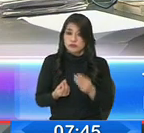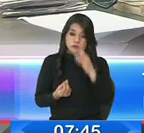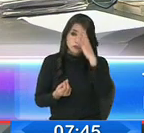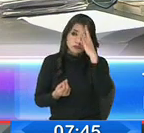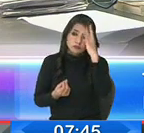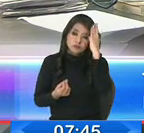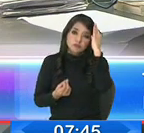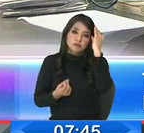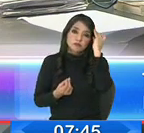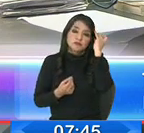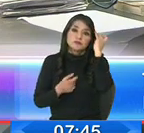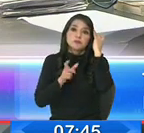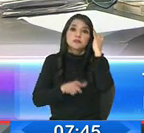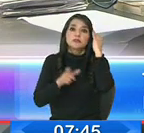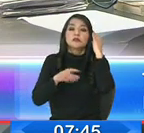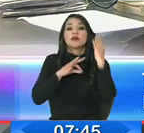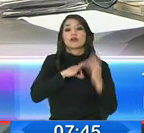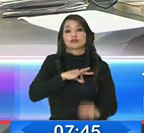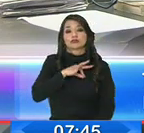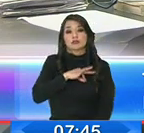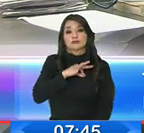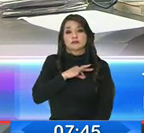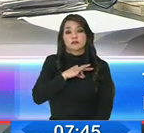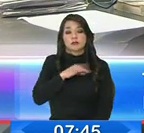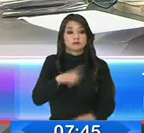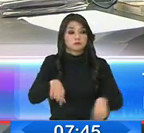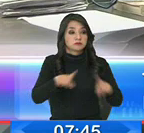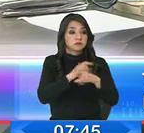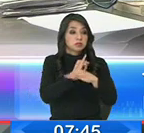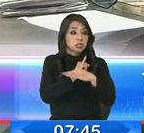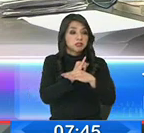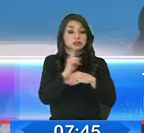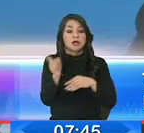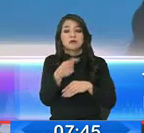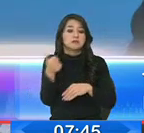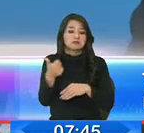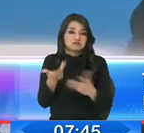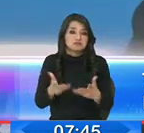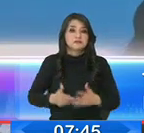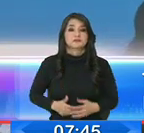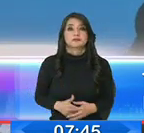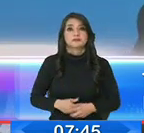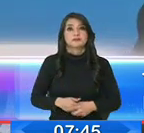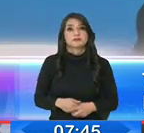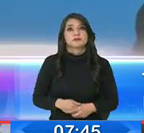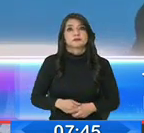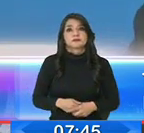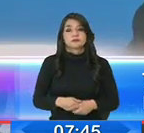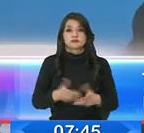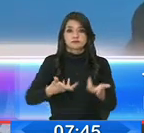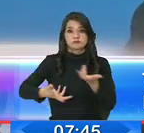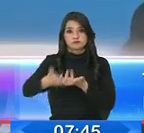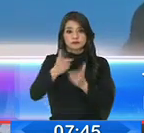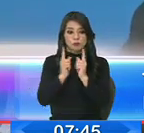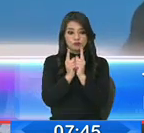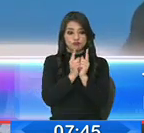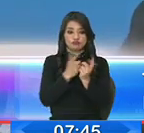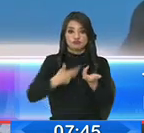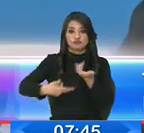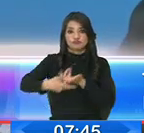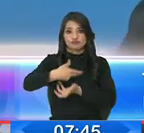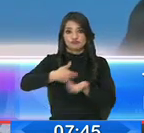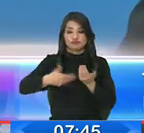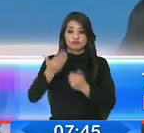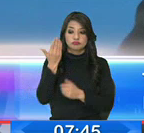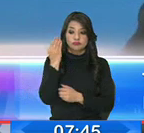el concienciar a los feligreses y a los no feligreses? Verá, yo creo que acercándonos unos a otros, lo que pasó en octubre